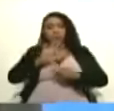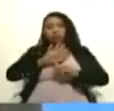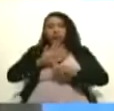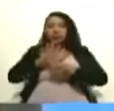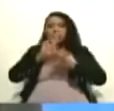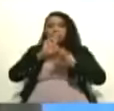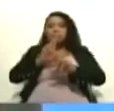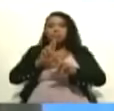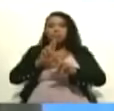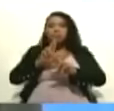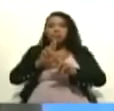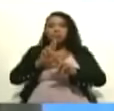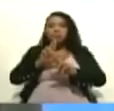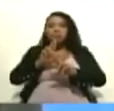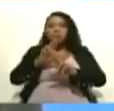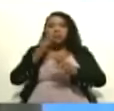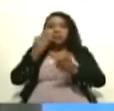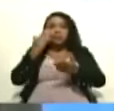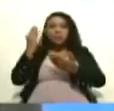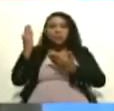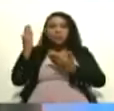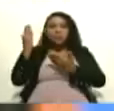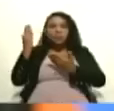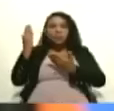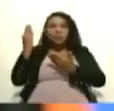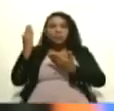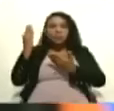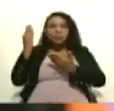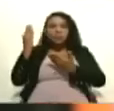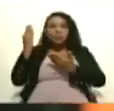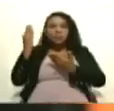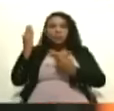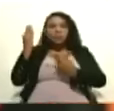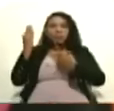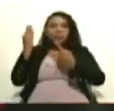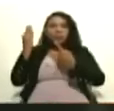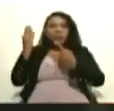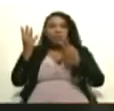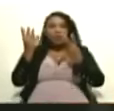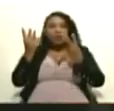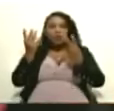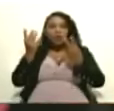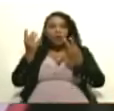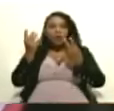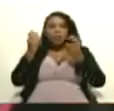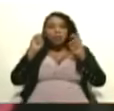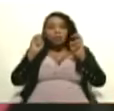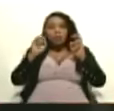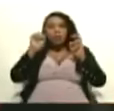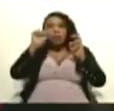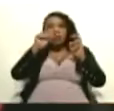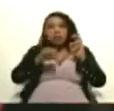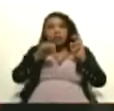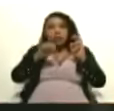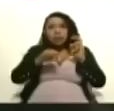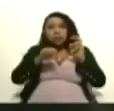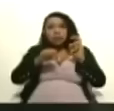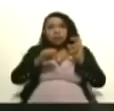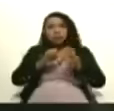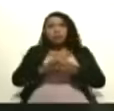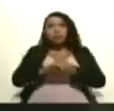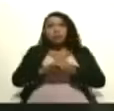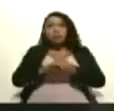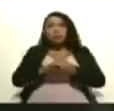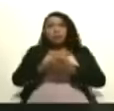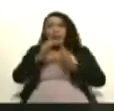fuerza que lo caracteriza y miren por la opción del sí los votos oilan el que